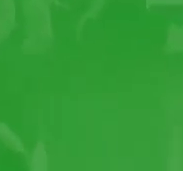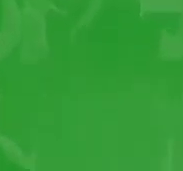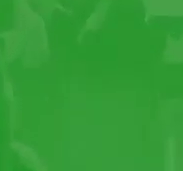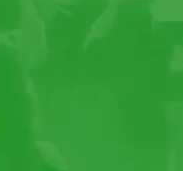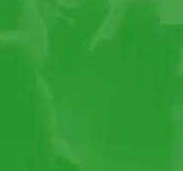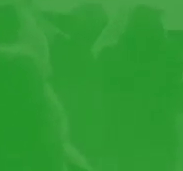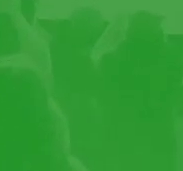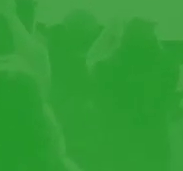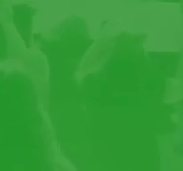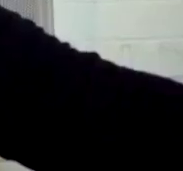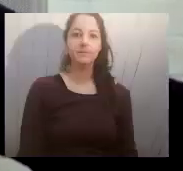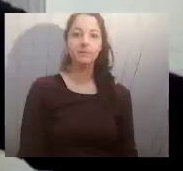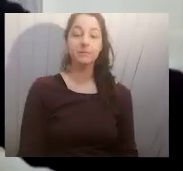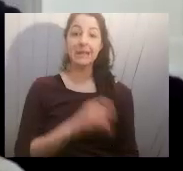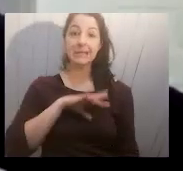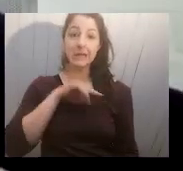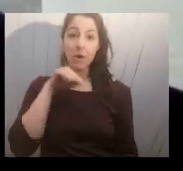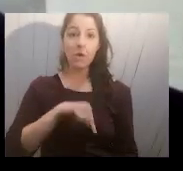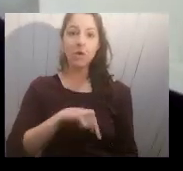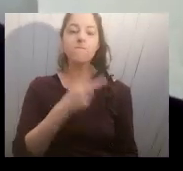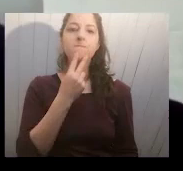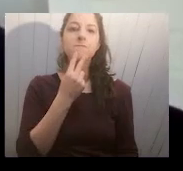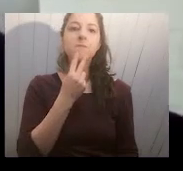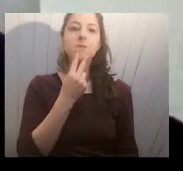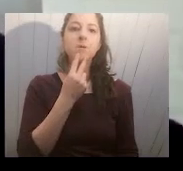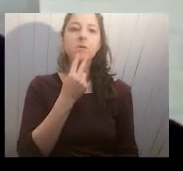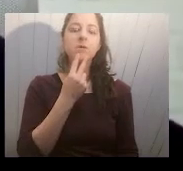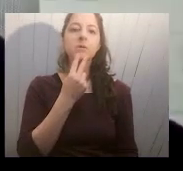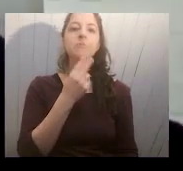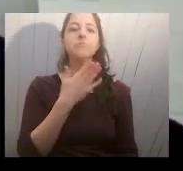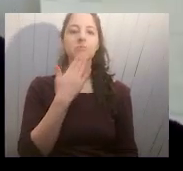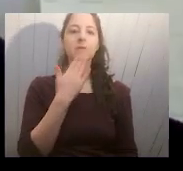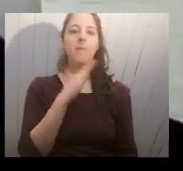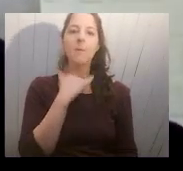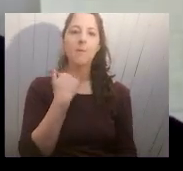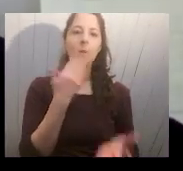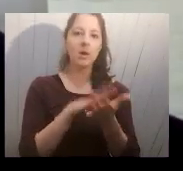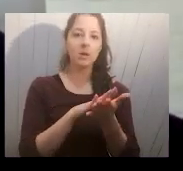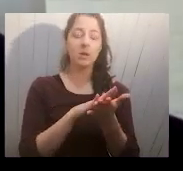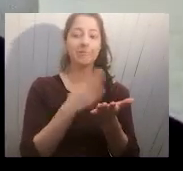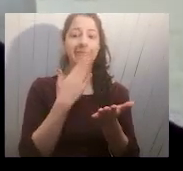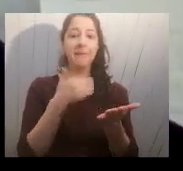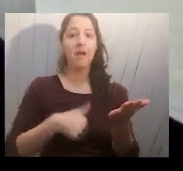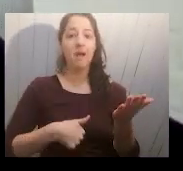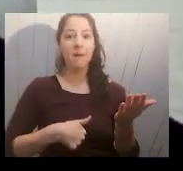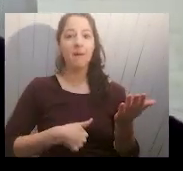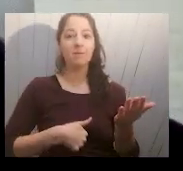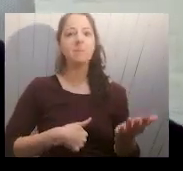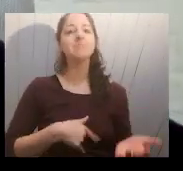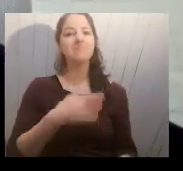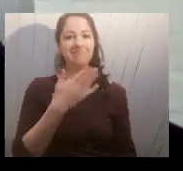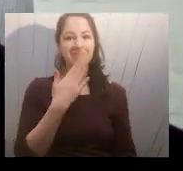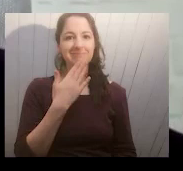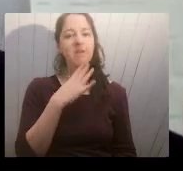En Chile hoy se vive, se muere, se pasa hambre y